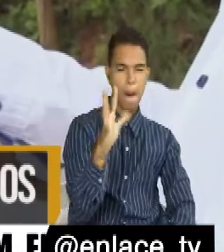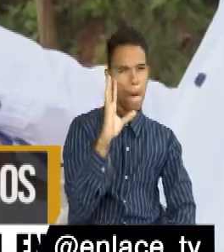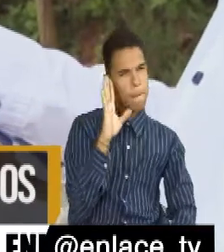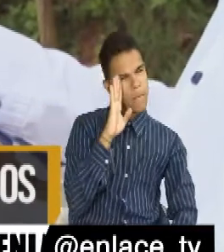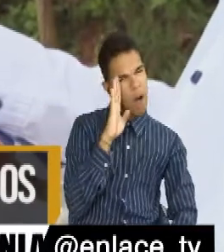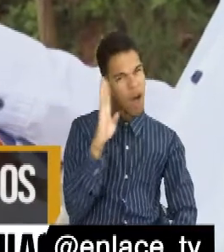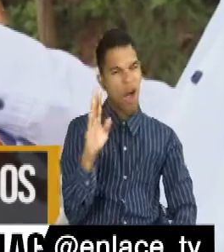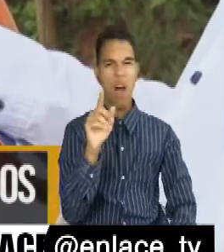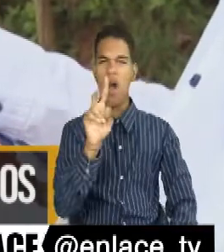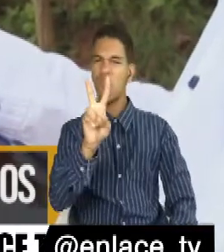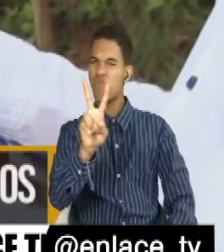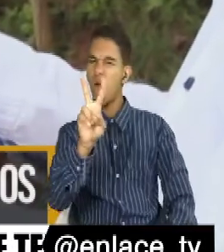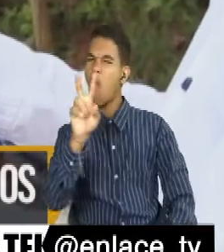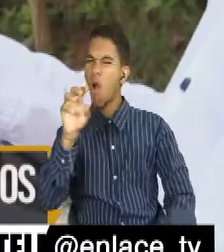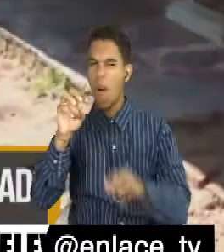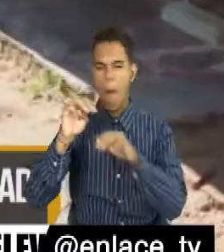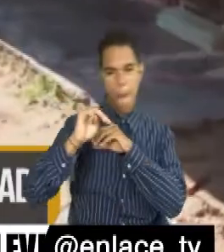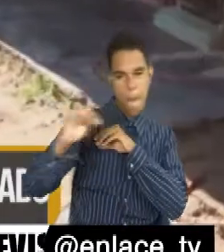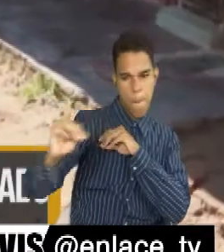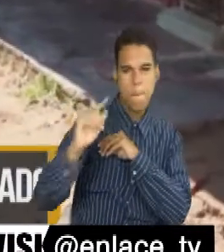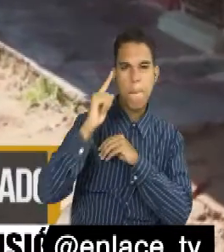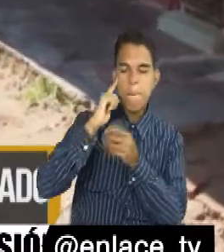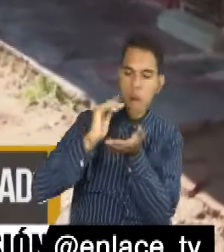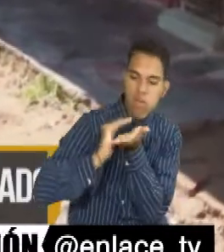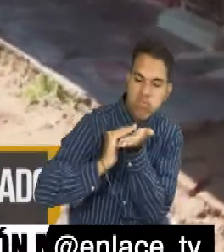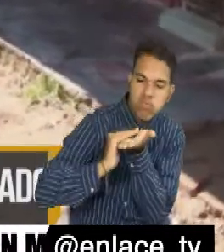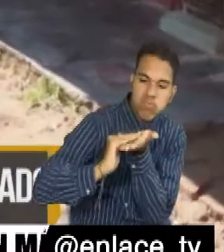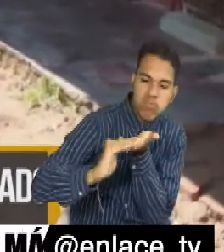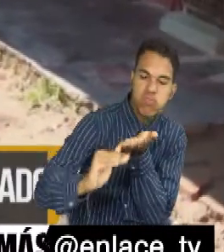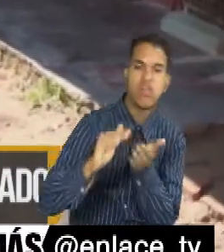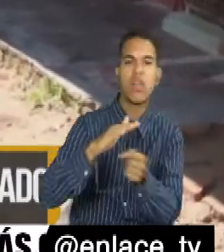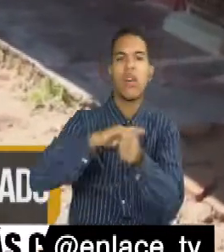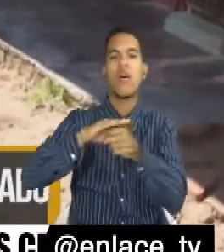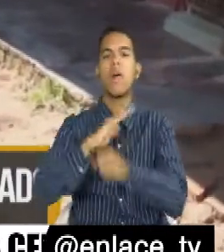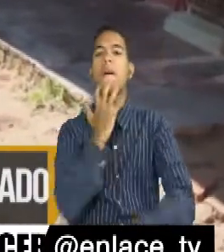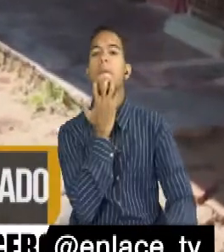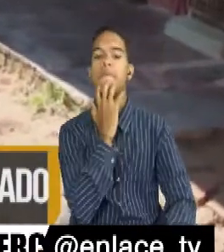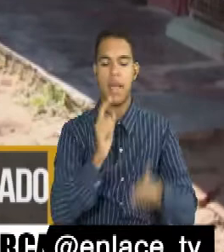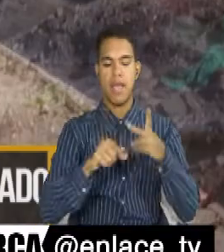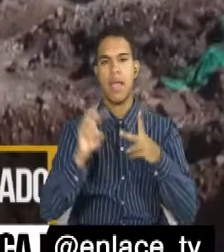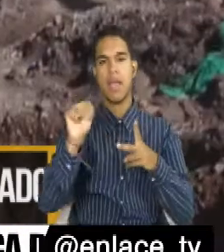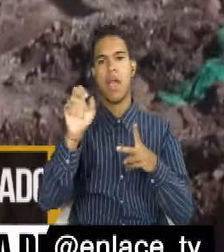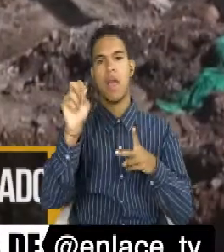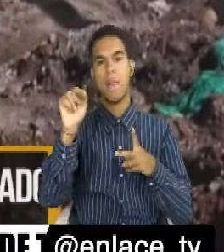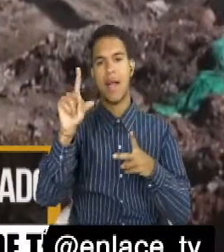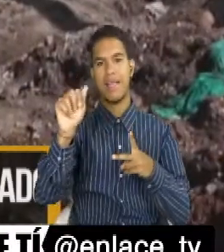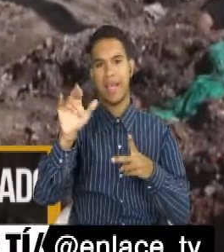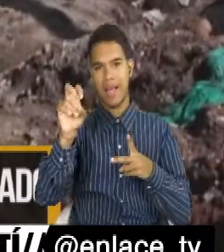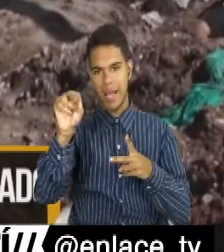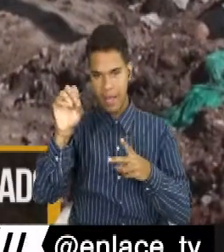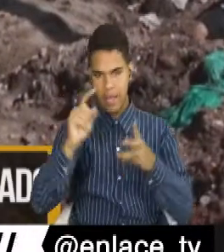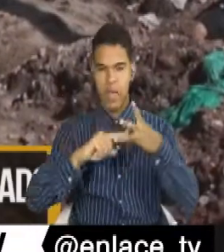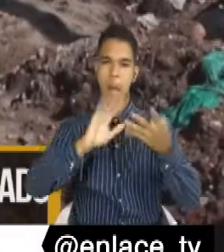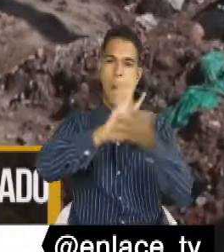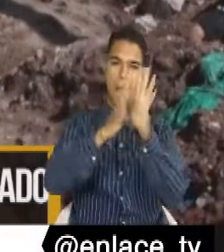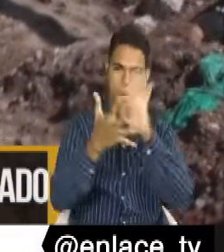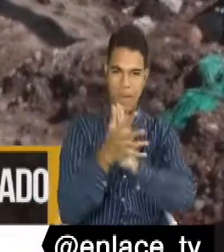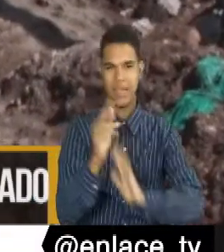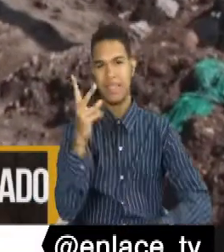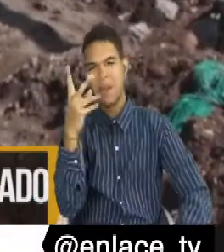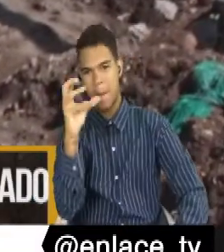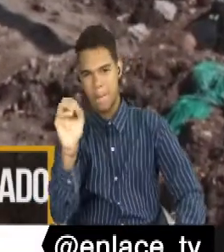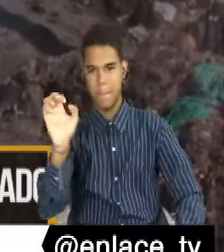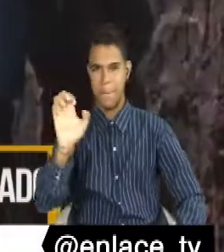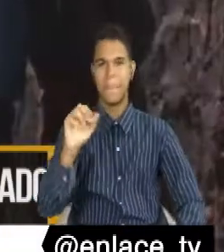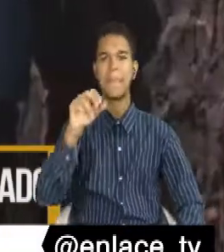lineales que se van a hacer de autopavimentación. En barrios como el Belén, Los Mandarinos, Nuevo Horizonte, La Paz y 20 de Enero se